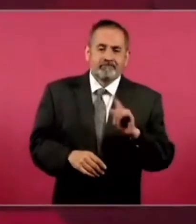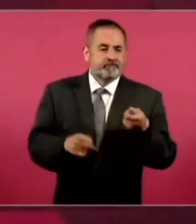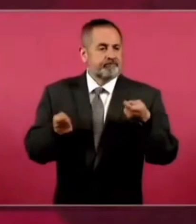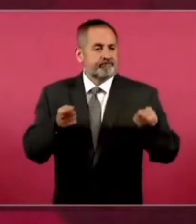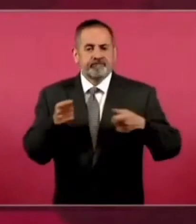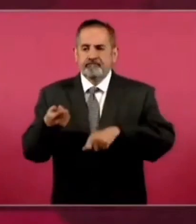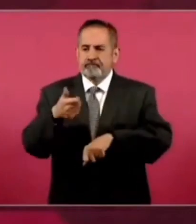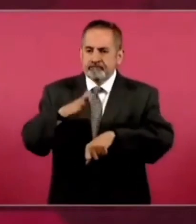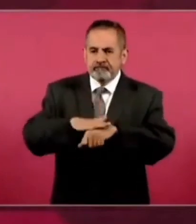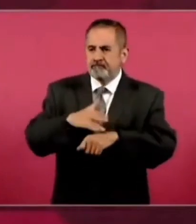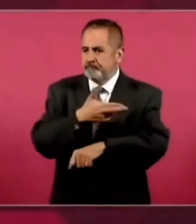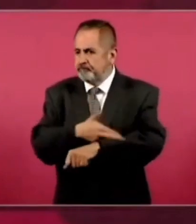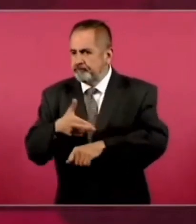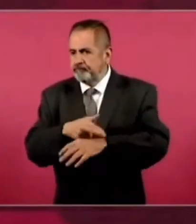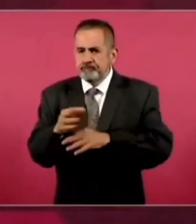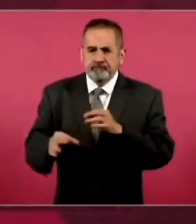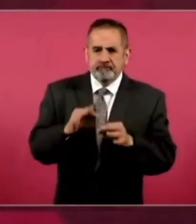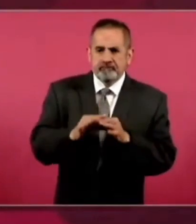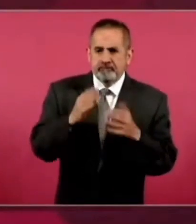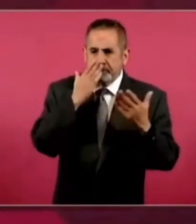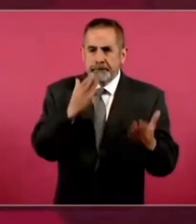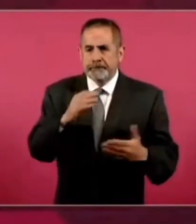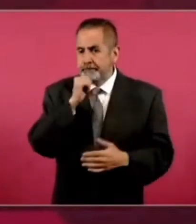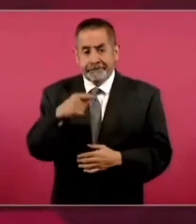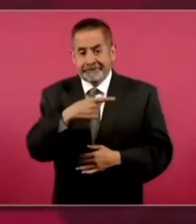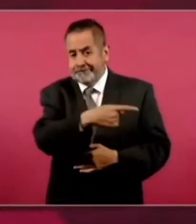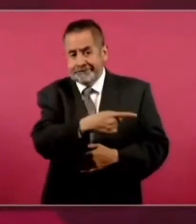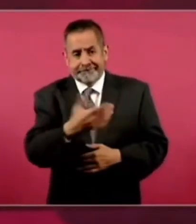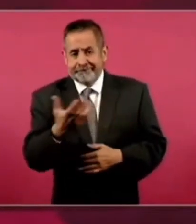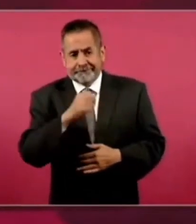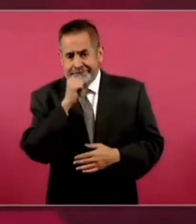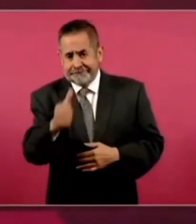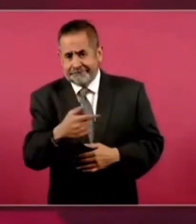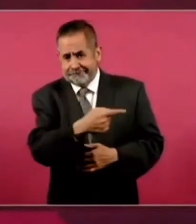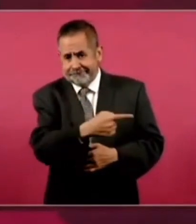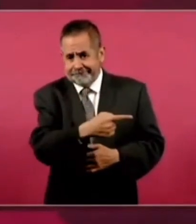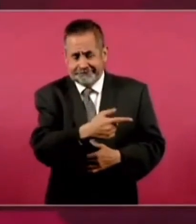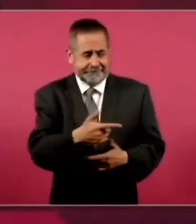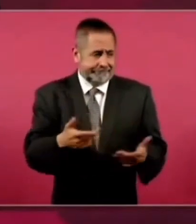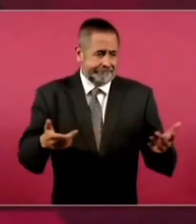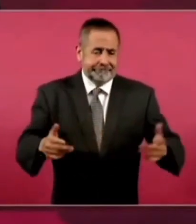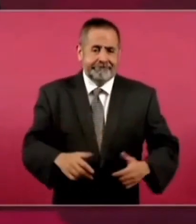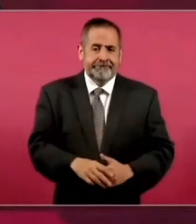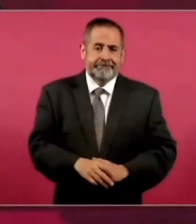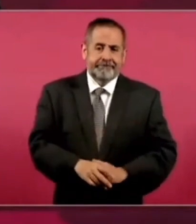el manejo administrativo de la empresa.